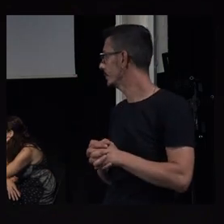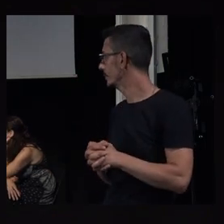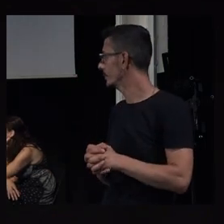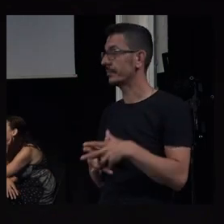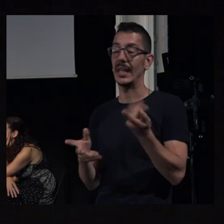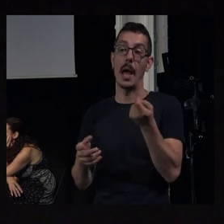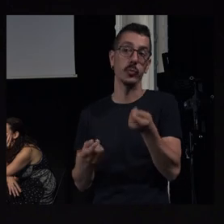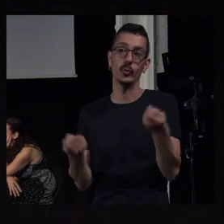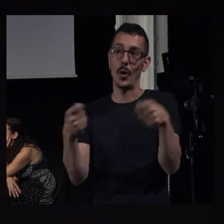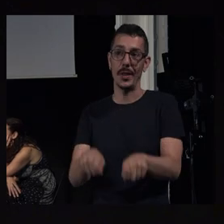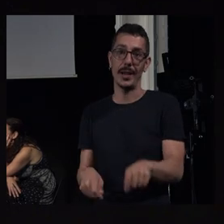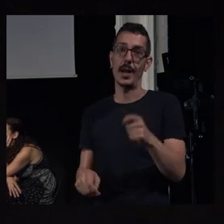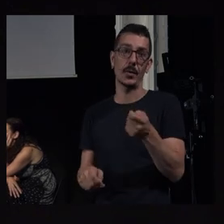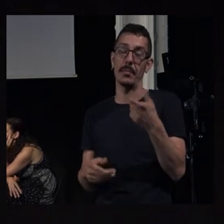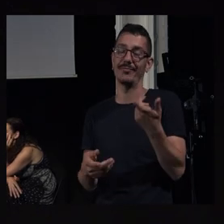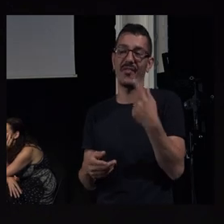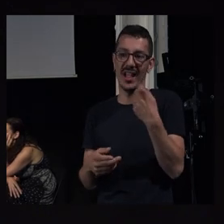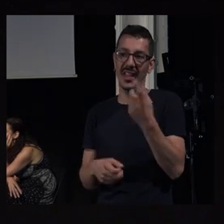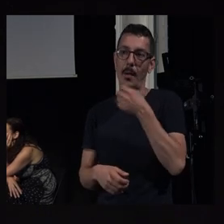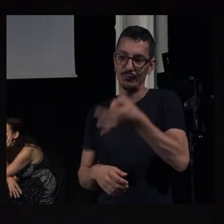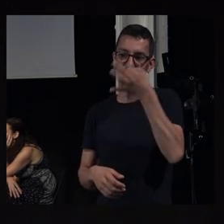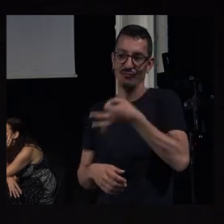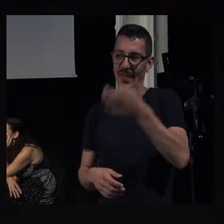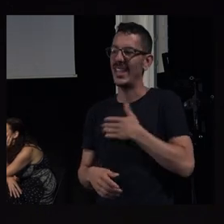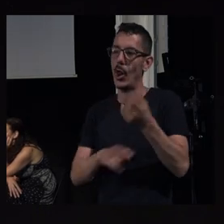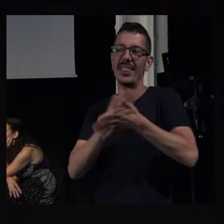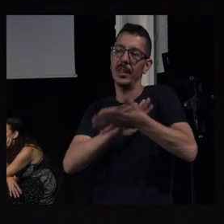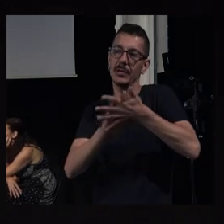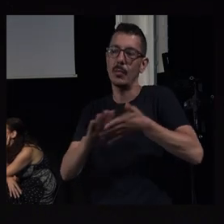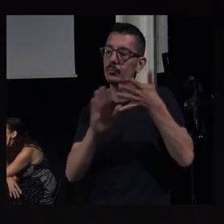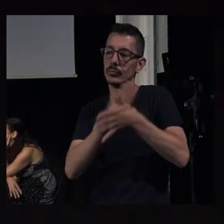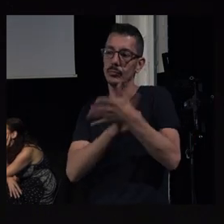Ya cierro. Me quedan cosas en el tintero. Cierro con una última cosa.